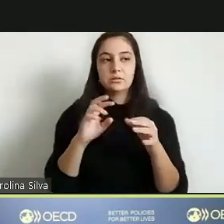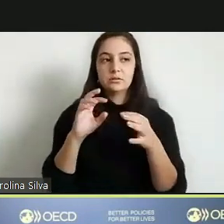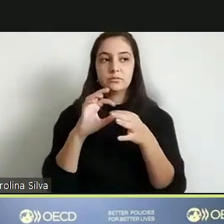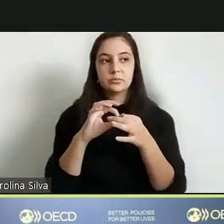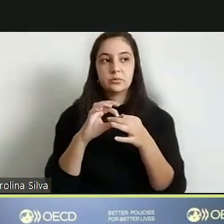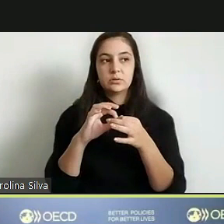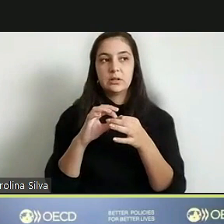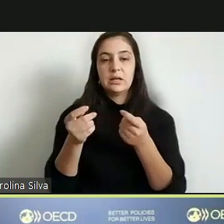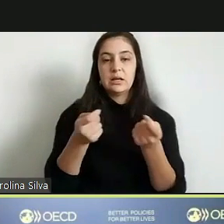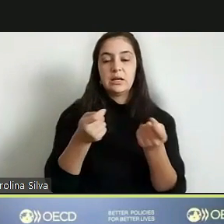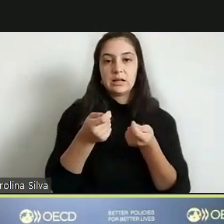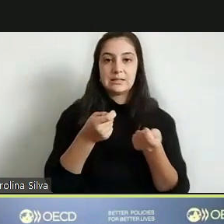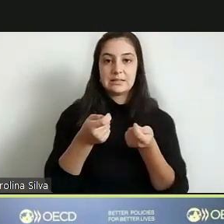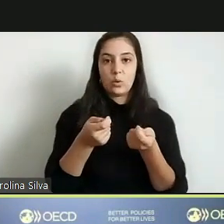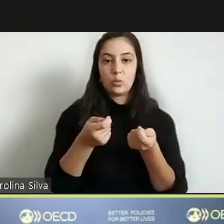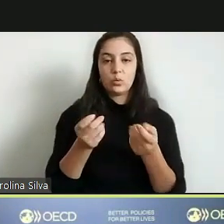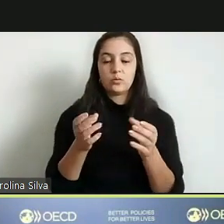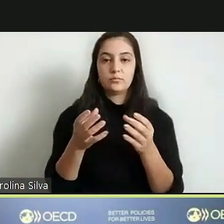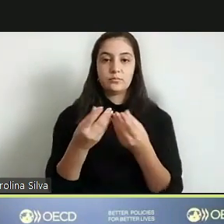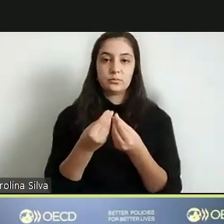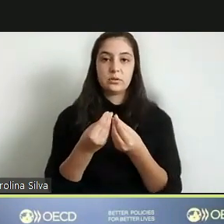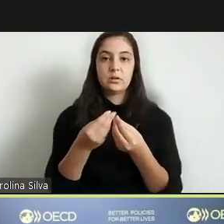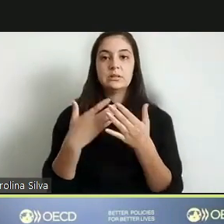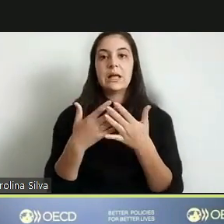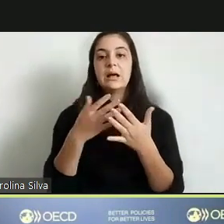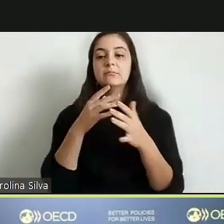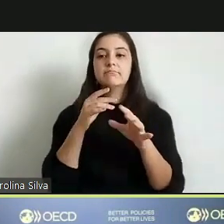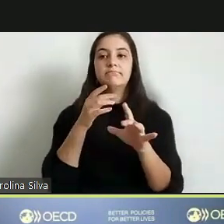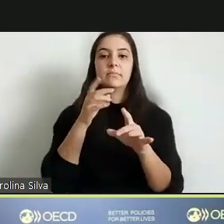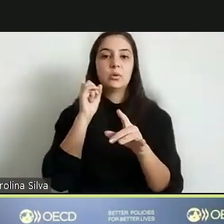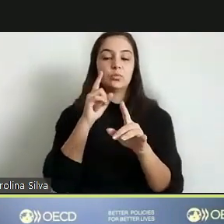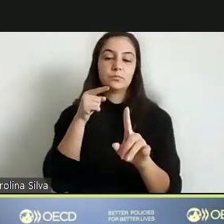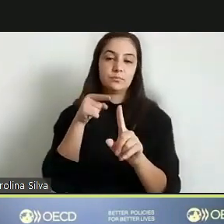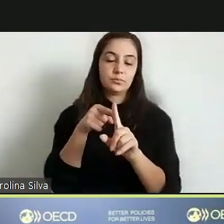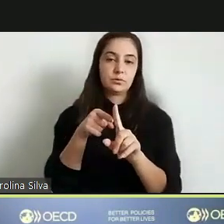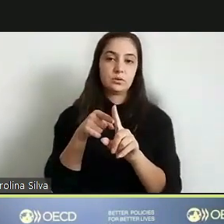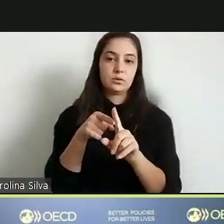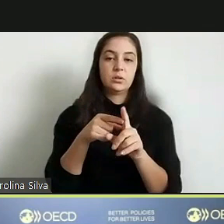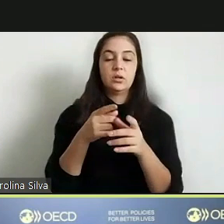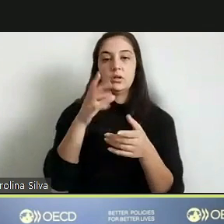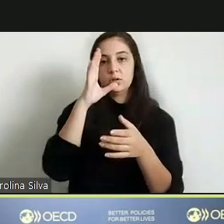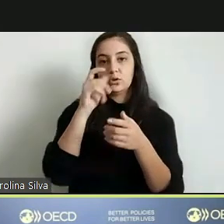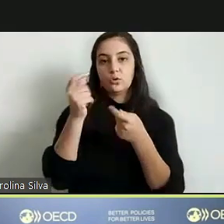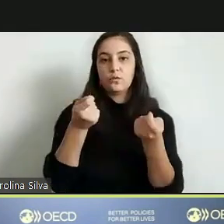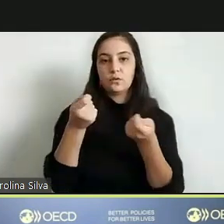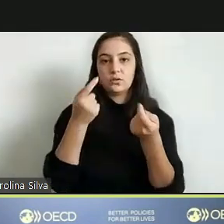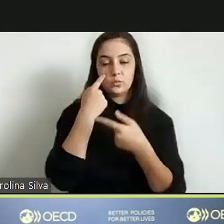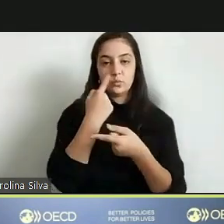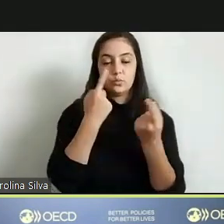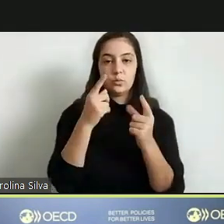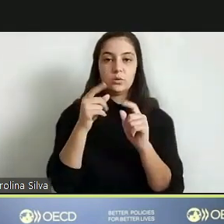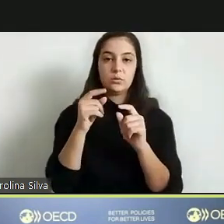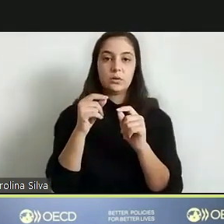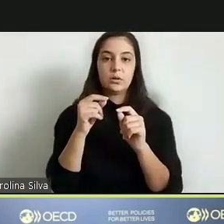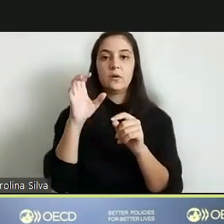la relación causal que podría haber entre determinantes de gobernanza pública y los niveles de